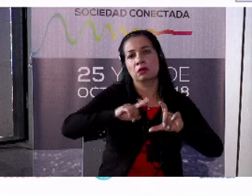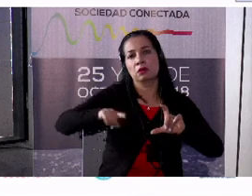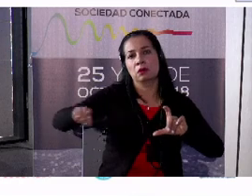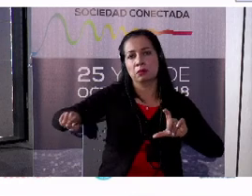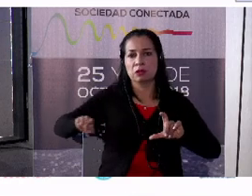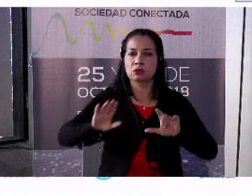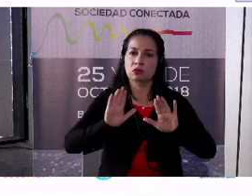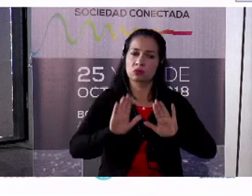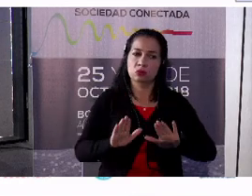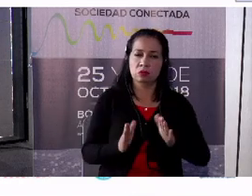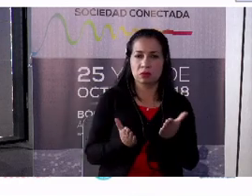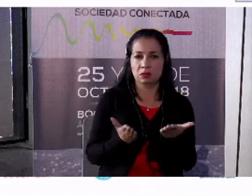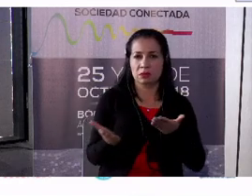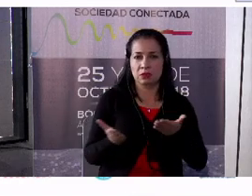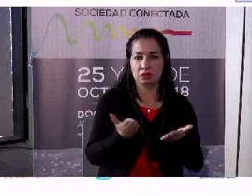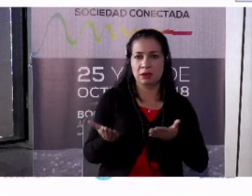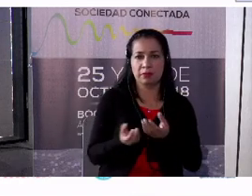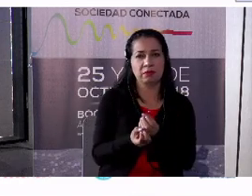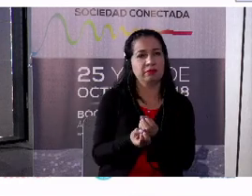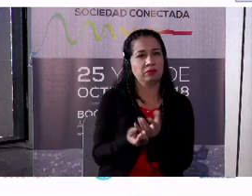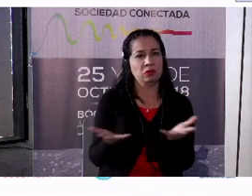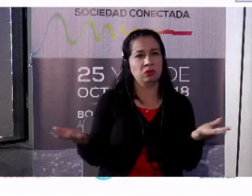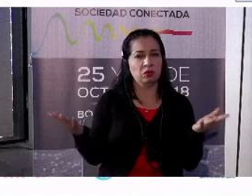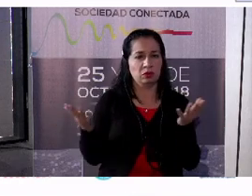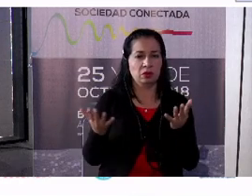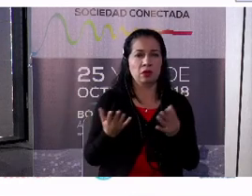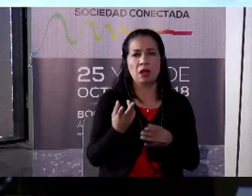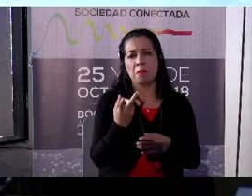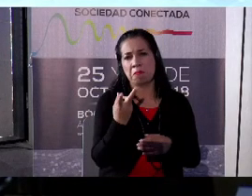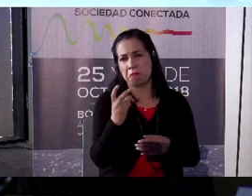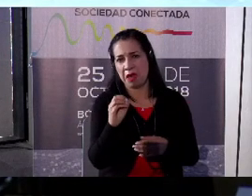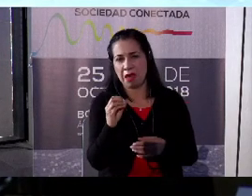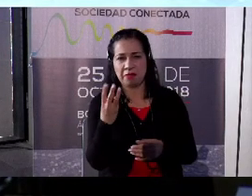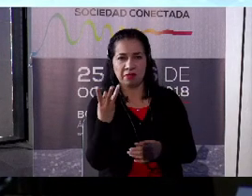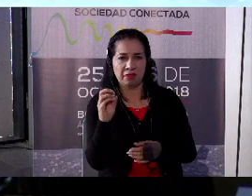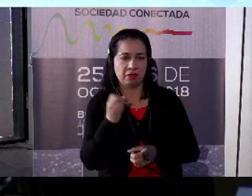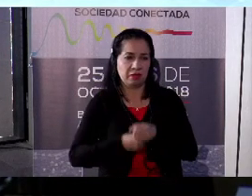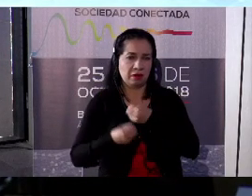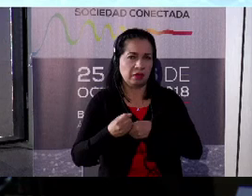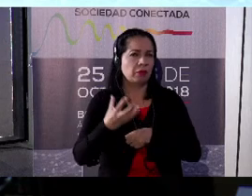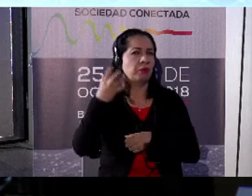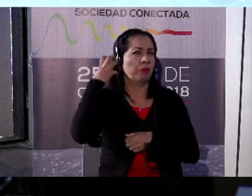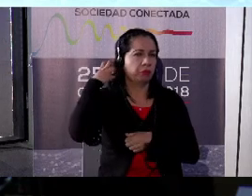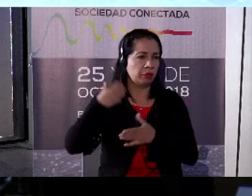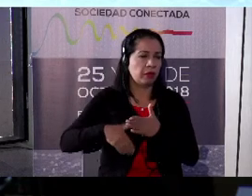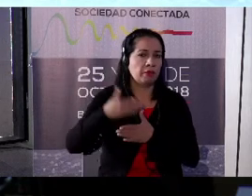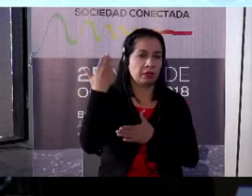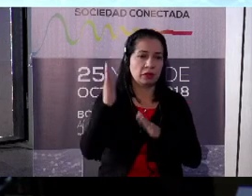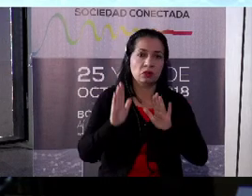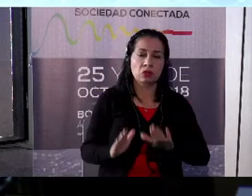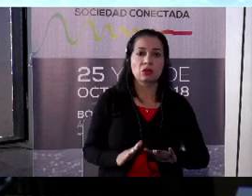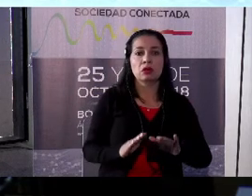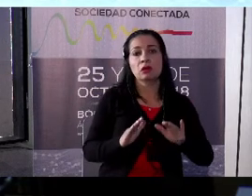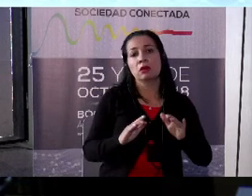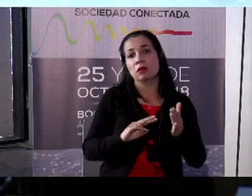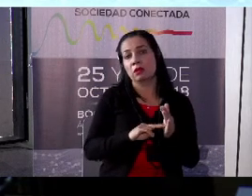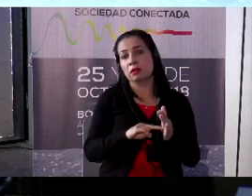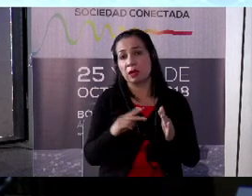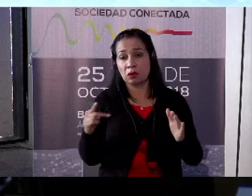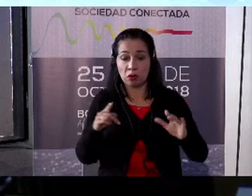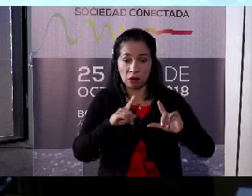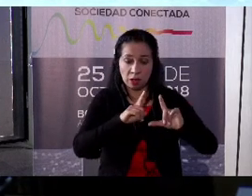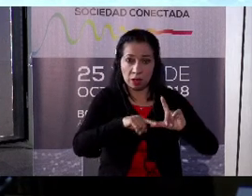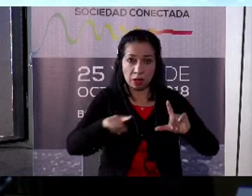estos servicios hace 20 30 años empezó y muchas de estas tecnologías se han